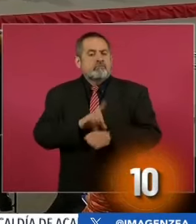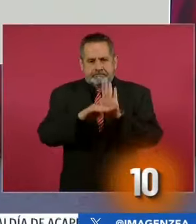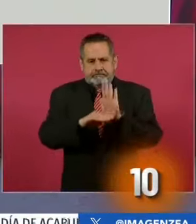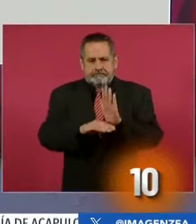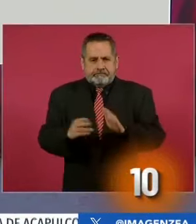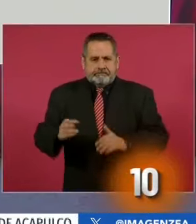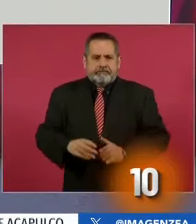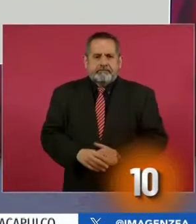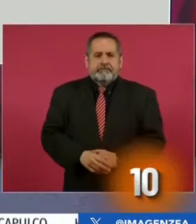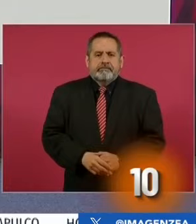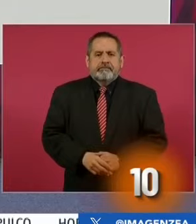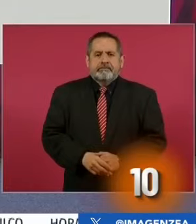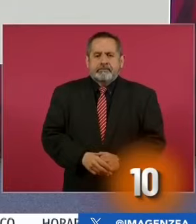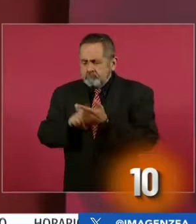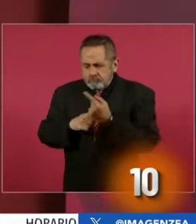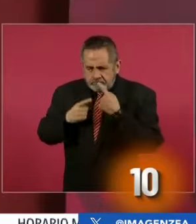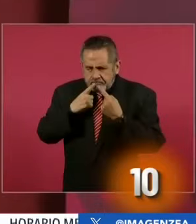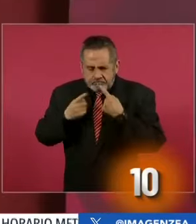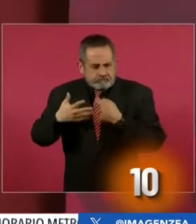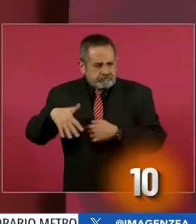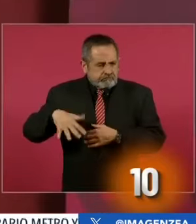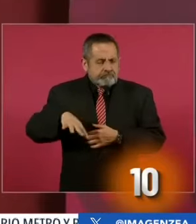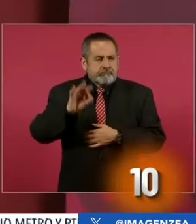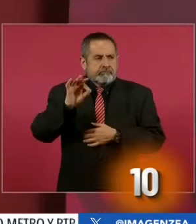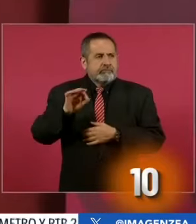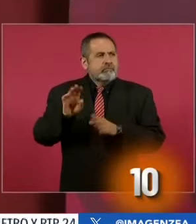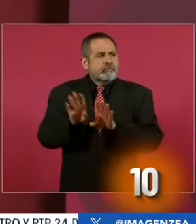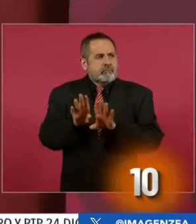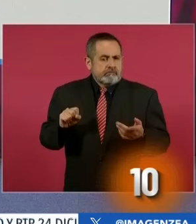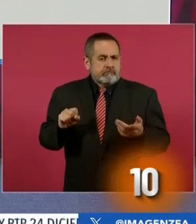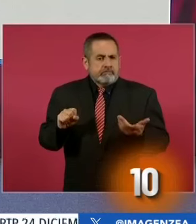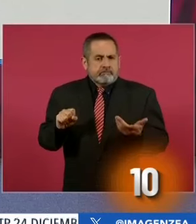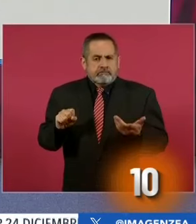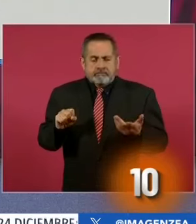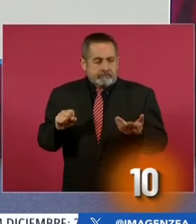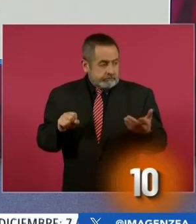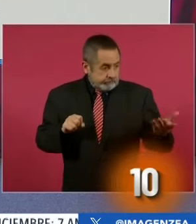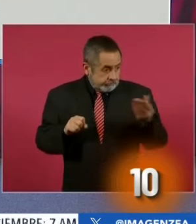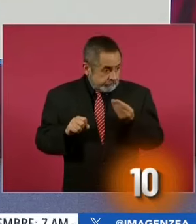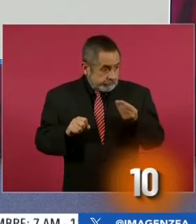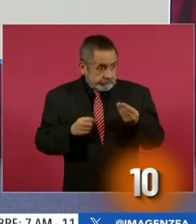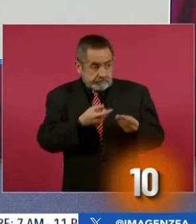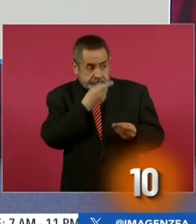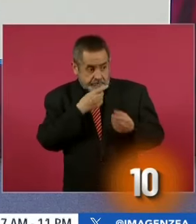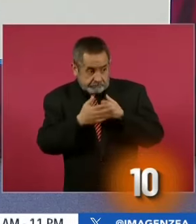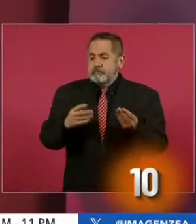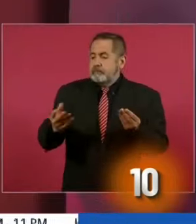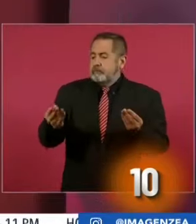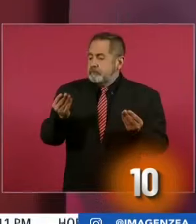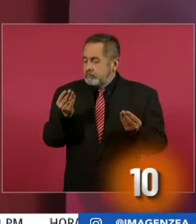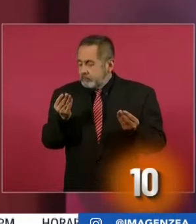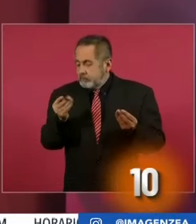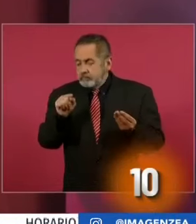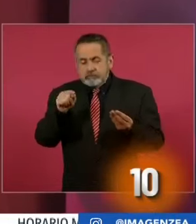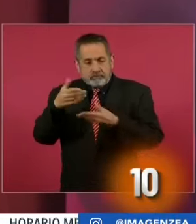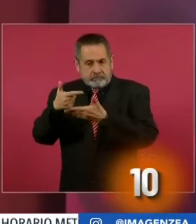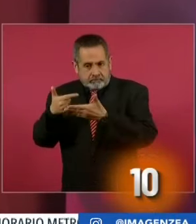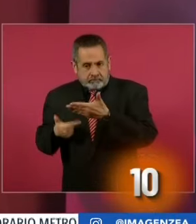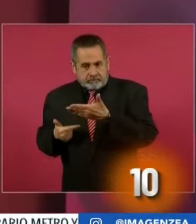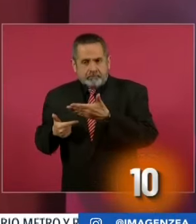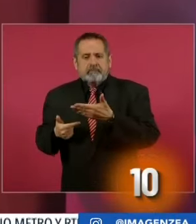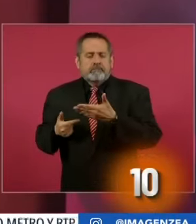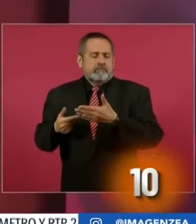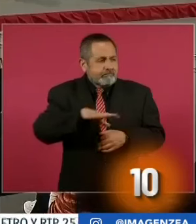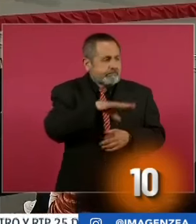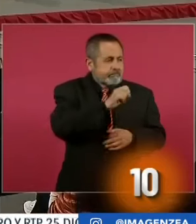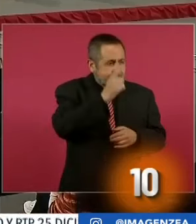diciembre cuando el gobierno federal presentó los primeros resultados de la nueva Estrategia Nacional de Búsqueda Generalizada.